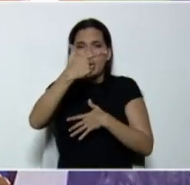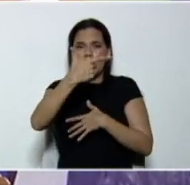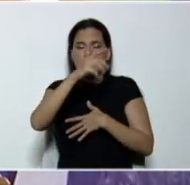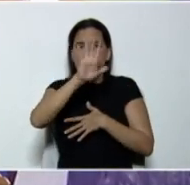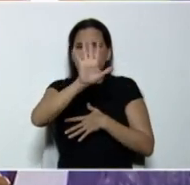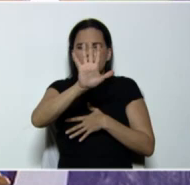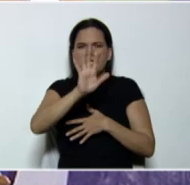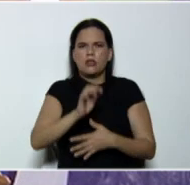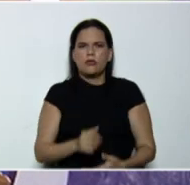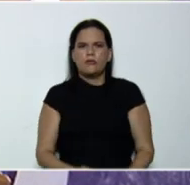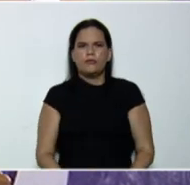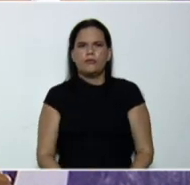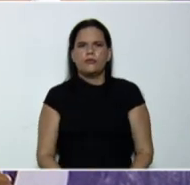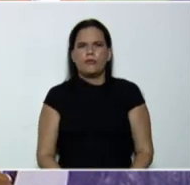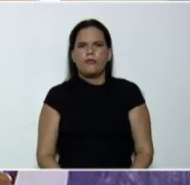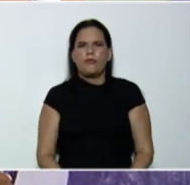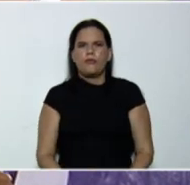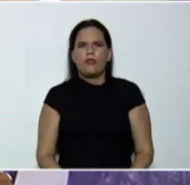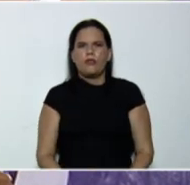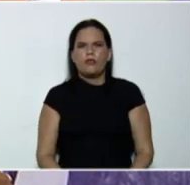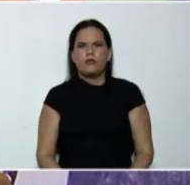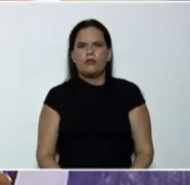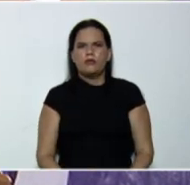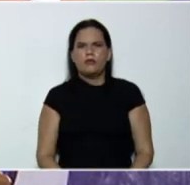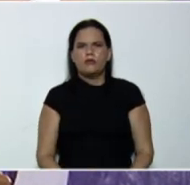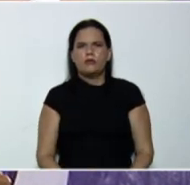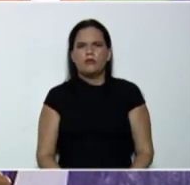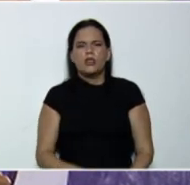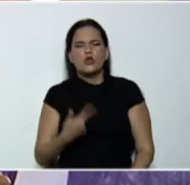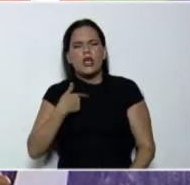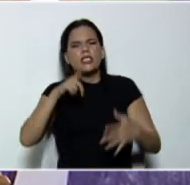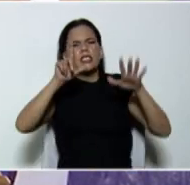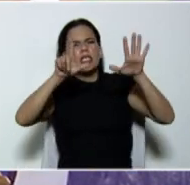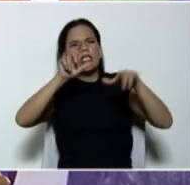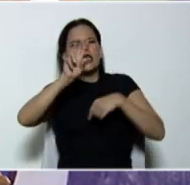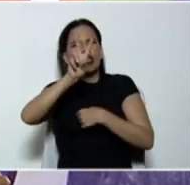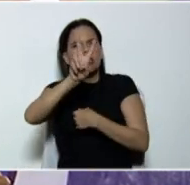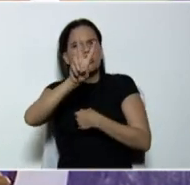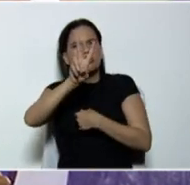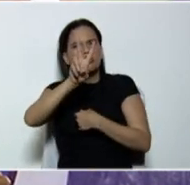72 grados es la apertura que va a tener nuestro ángulo. Tengo el